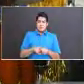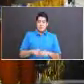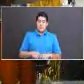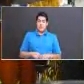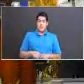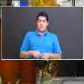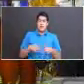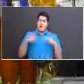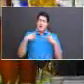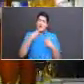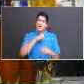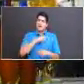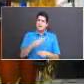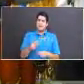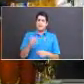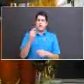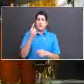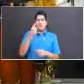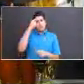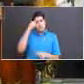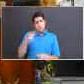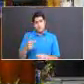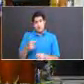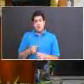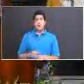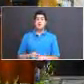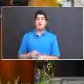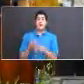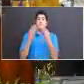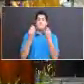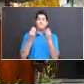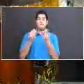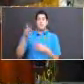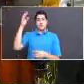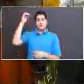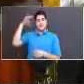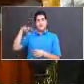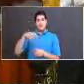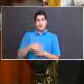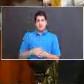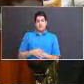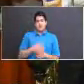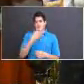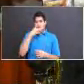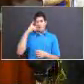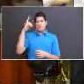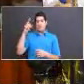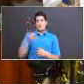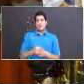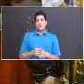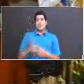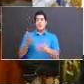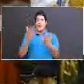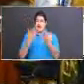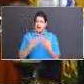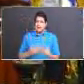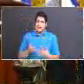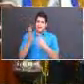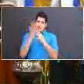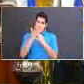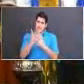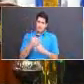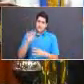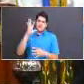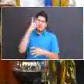Ha sido un día de mucha bendición que Dios ha traído a través de